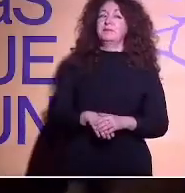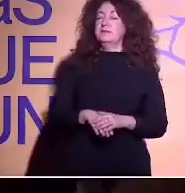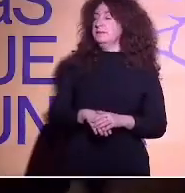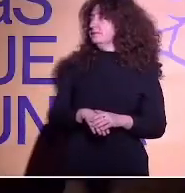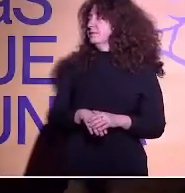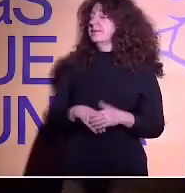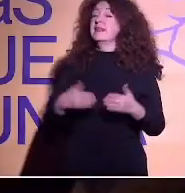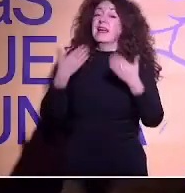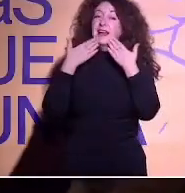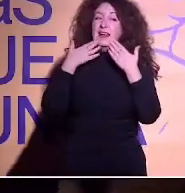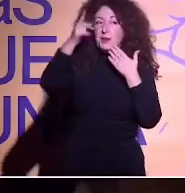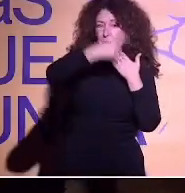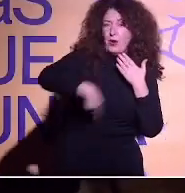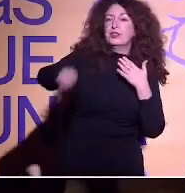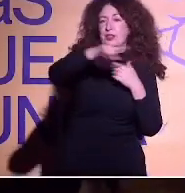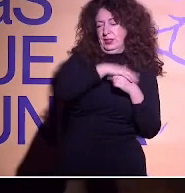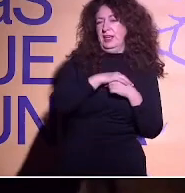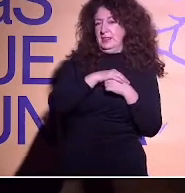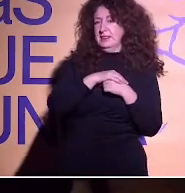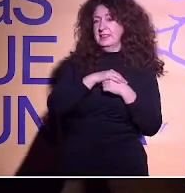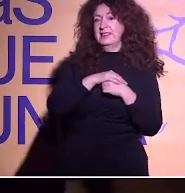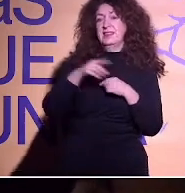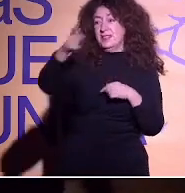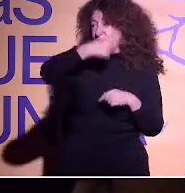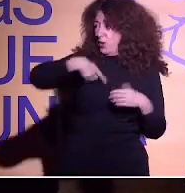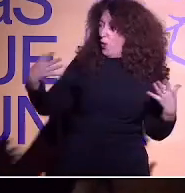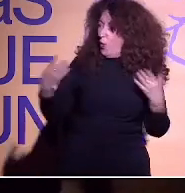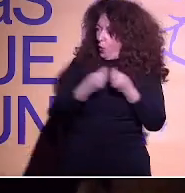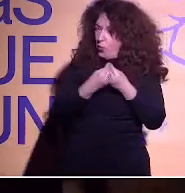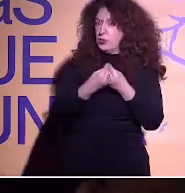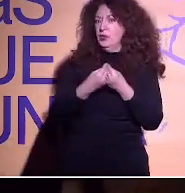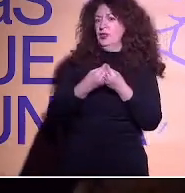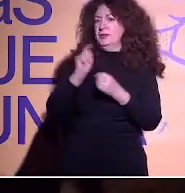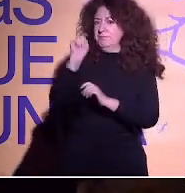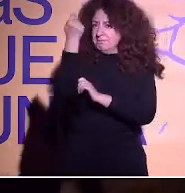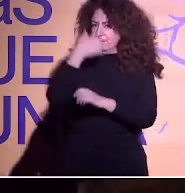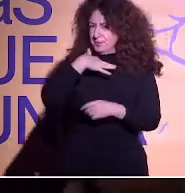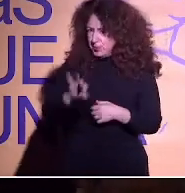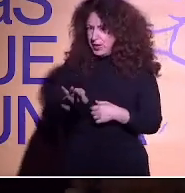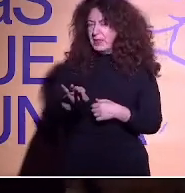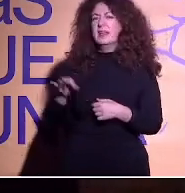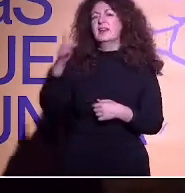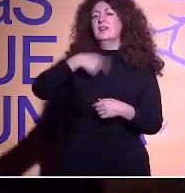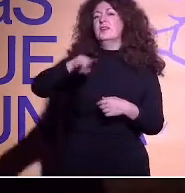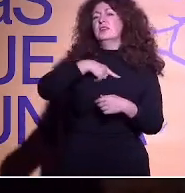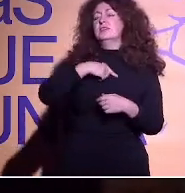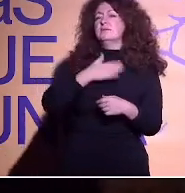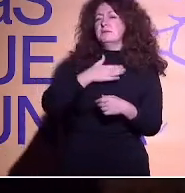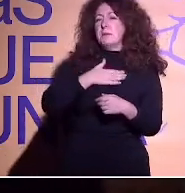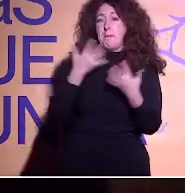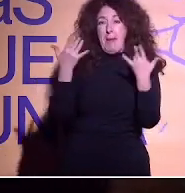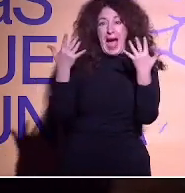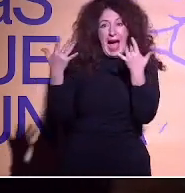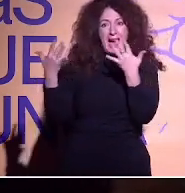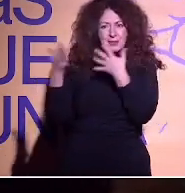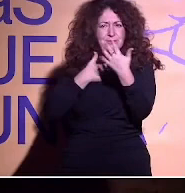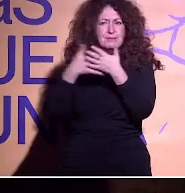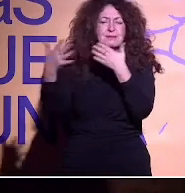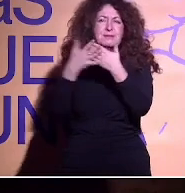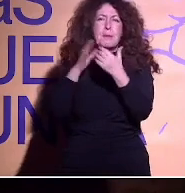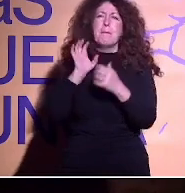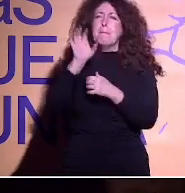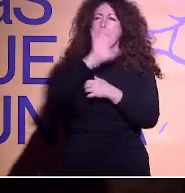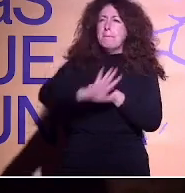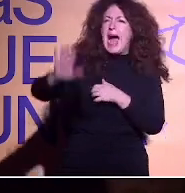hecho vosotras lo hemos hecho juntas construido con nuestras propias manos un